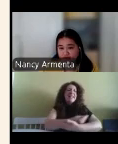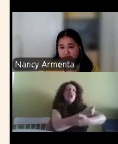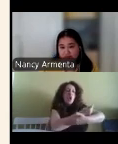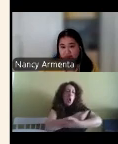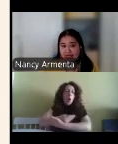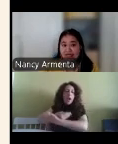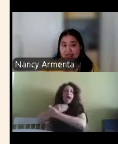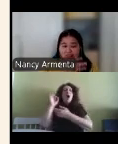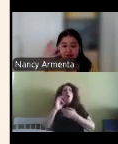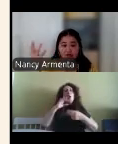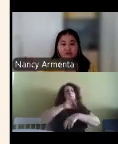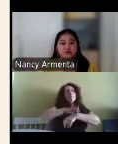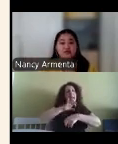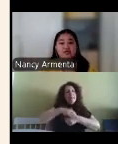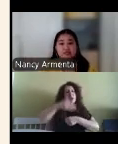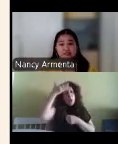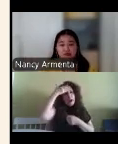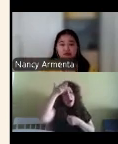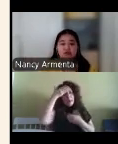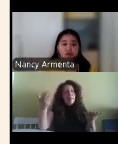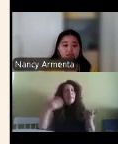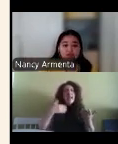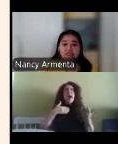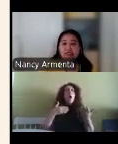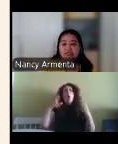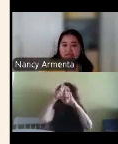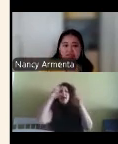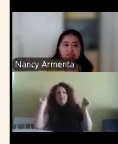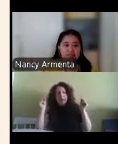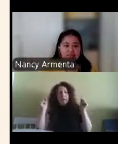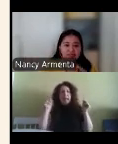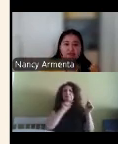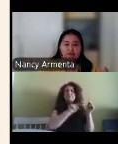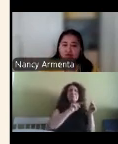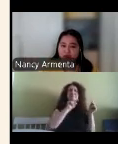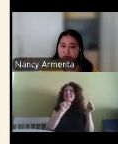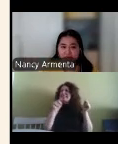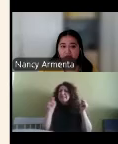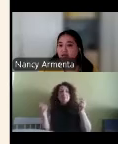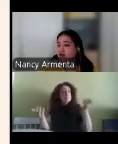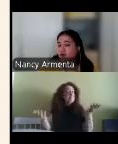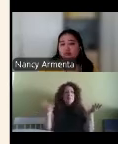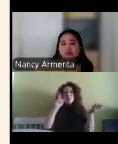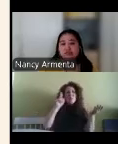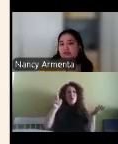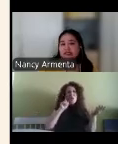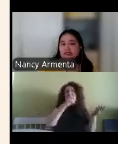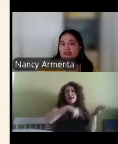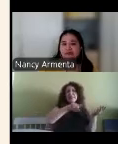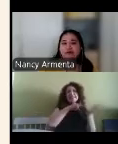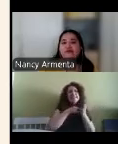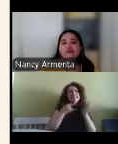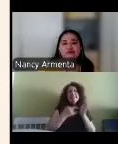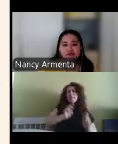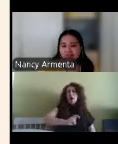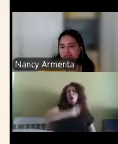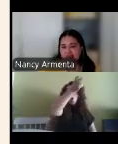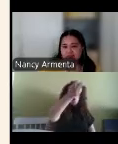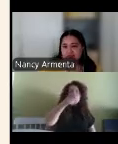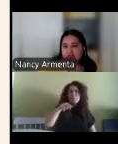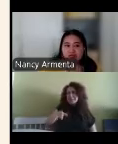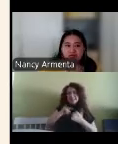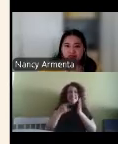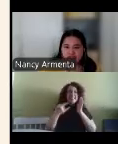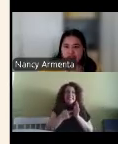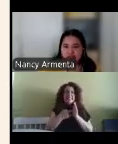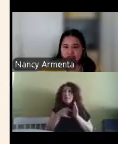voy con la enfermera. El sistema funciona distinto y son personas que recién están aprendiendo a navegar con un sistema sanitario que no conocen desde que